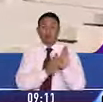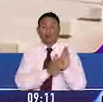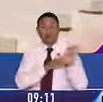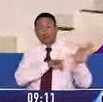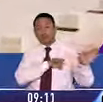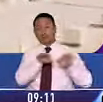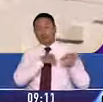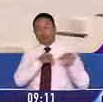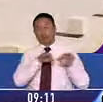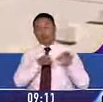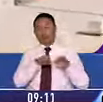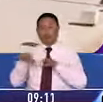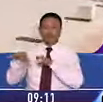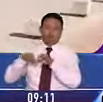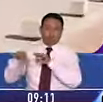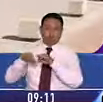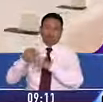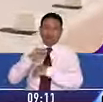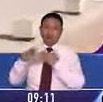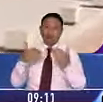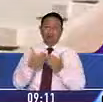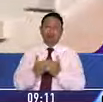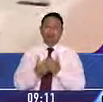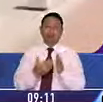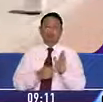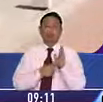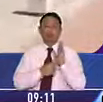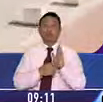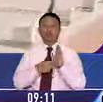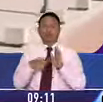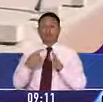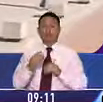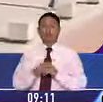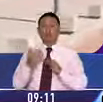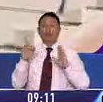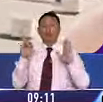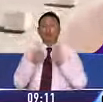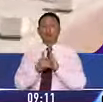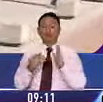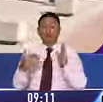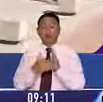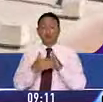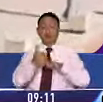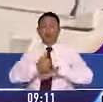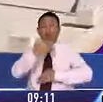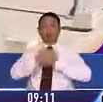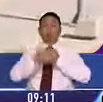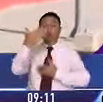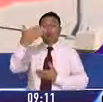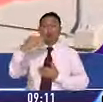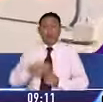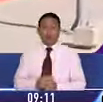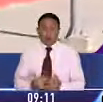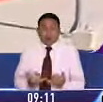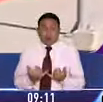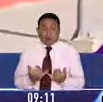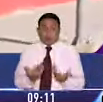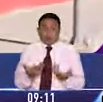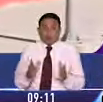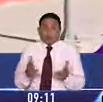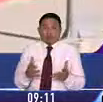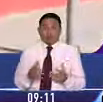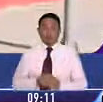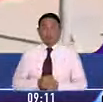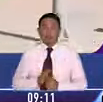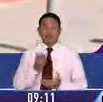Torres, tomaron la palabra y presentaron todas sus pruebas de cargo frente a este juicio político que ahora ya prácticamente